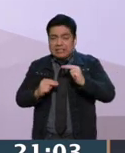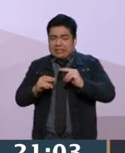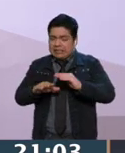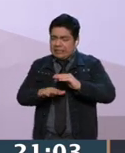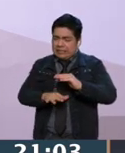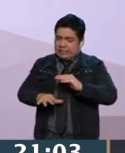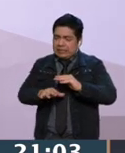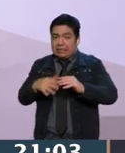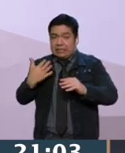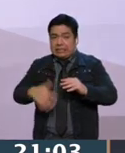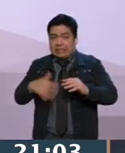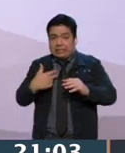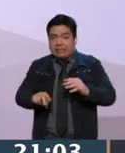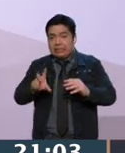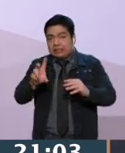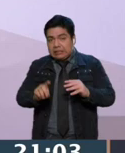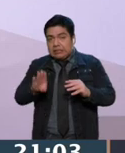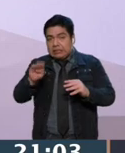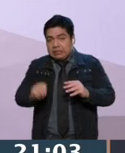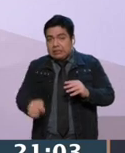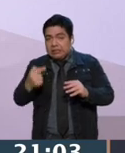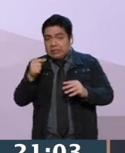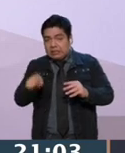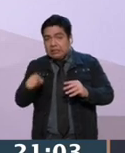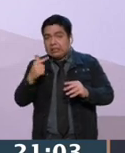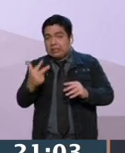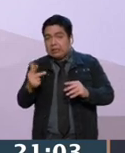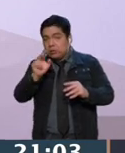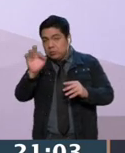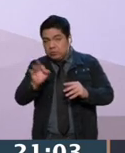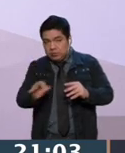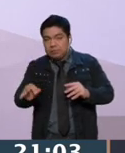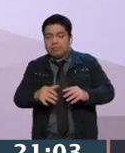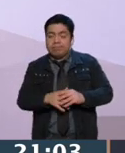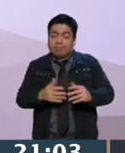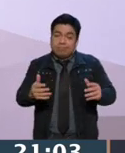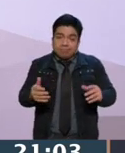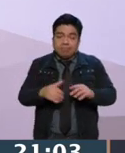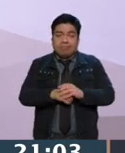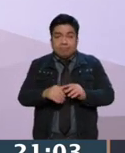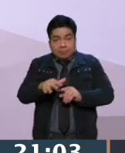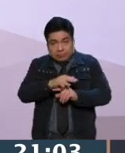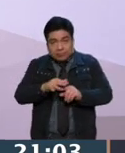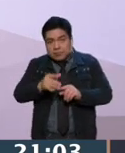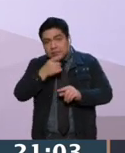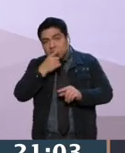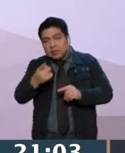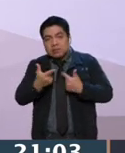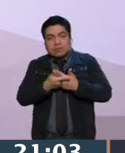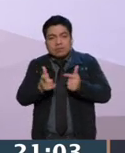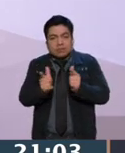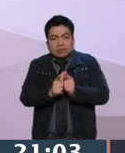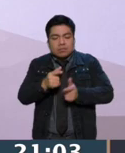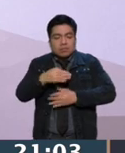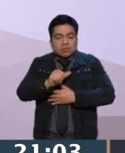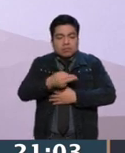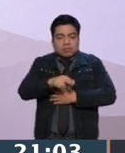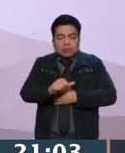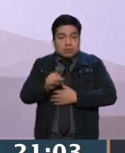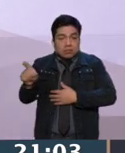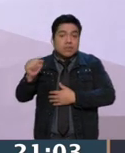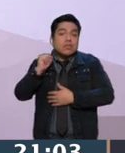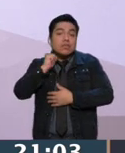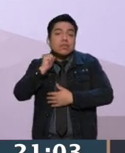con 39.8% del almacenamiento histórico. En este contexto, le informo que el Grupo Parlamentario de Morena en el Senado de la